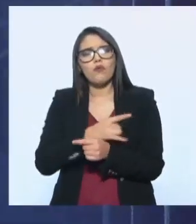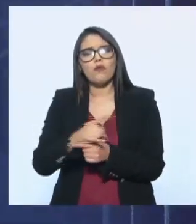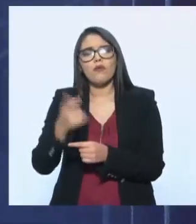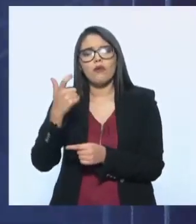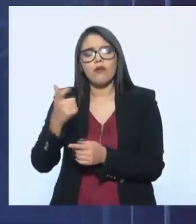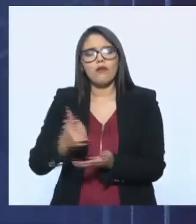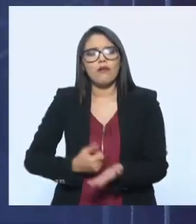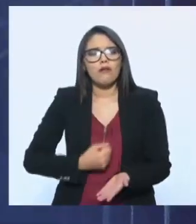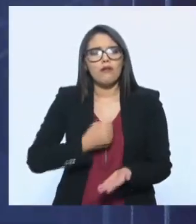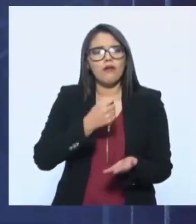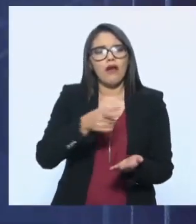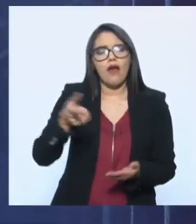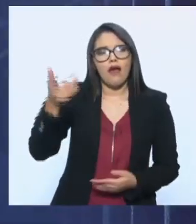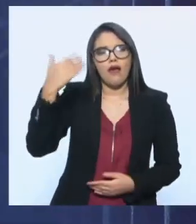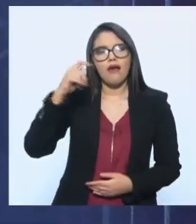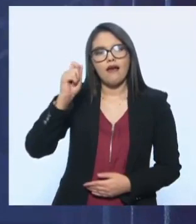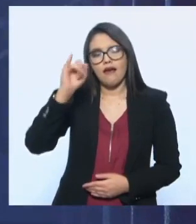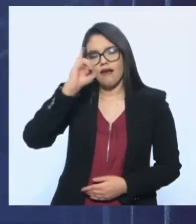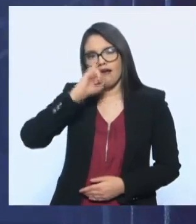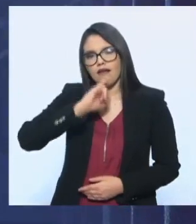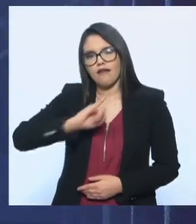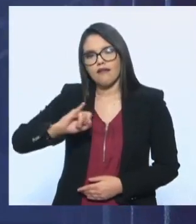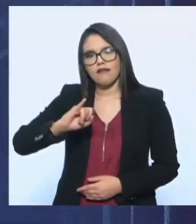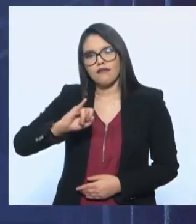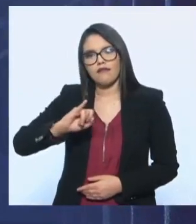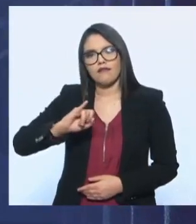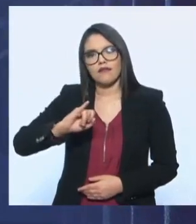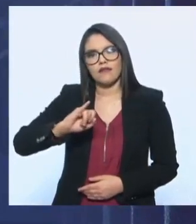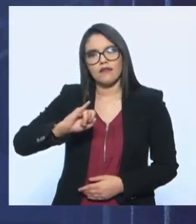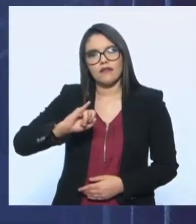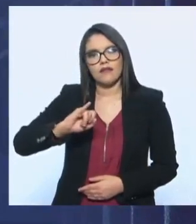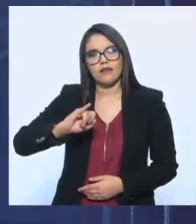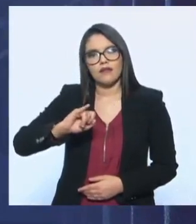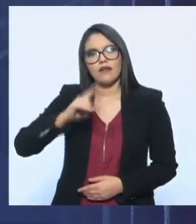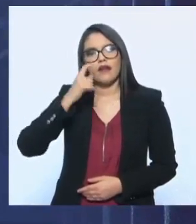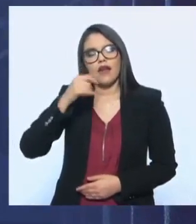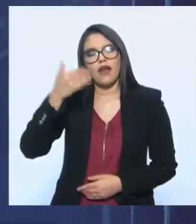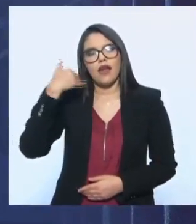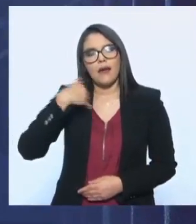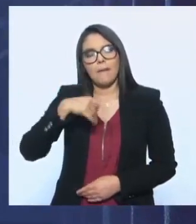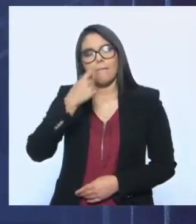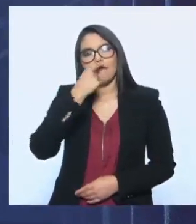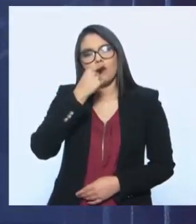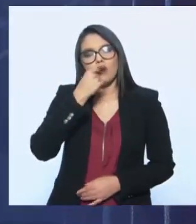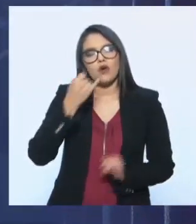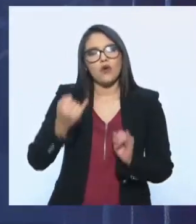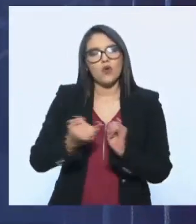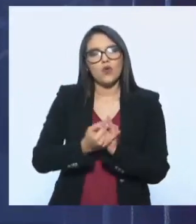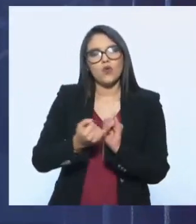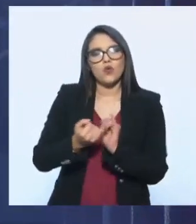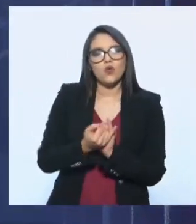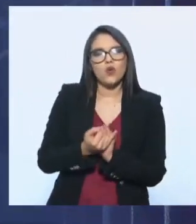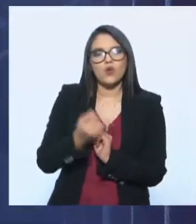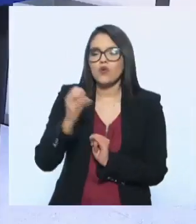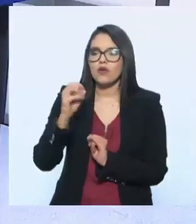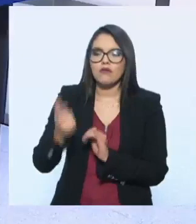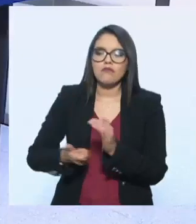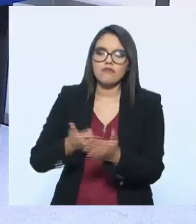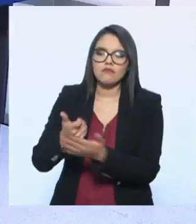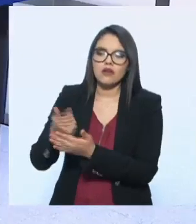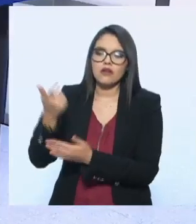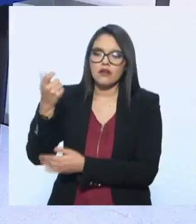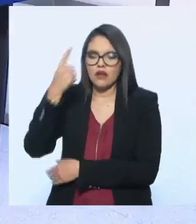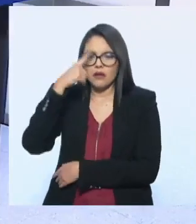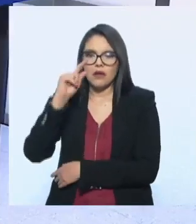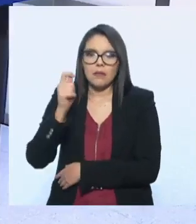atribuciones. Cuando él era jefe de la Caja de la Previsión de la Policía, lo acusan de no haber pagado el dinero de las pensiones